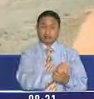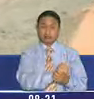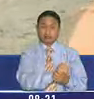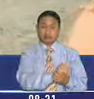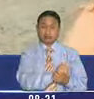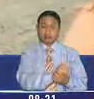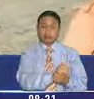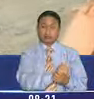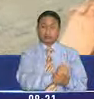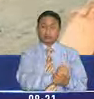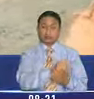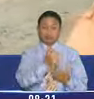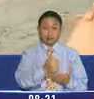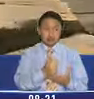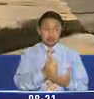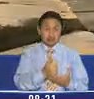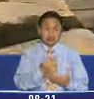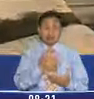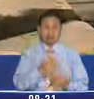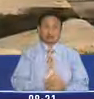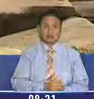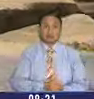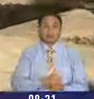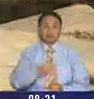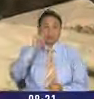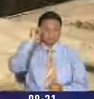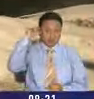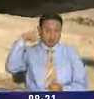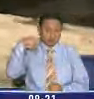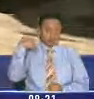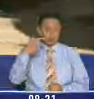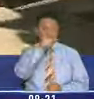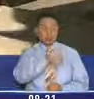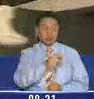prácticamente no toman en cuenta. Recordemos